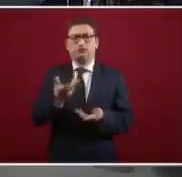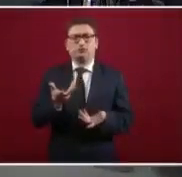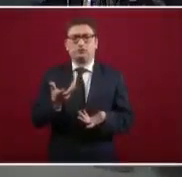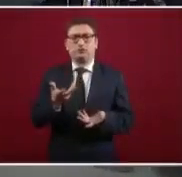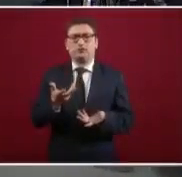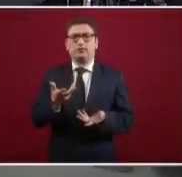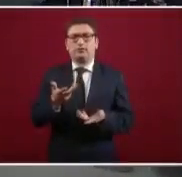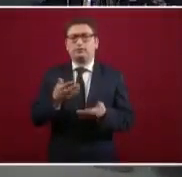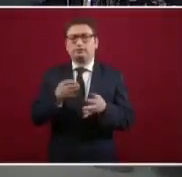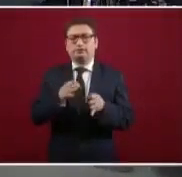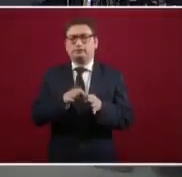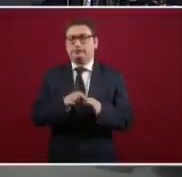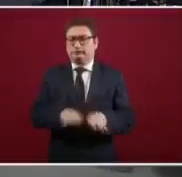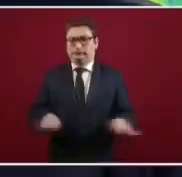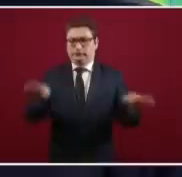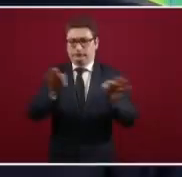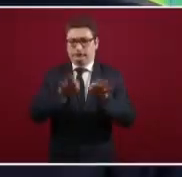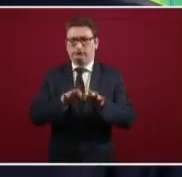profunda